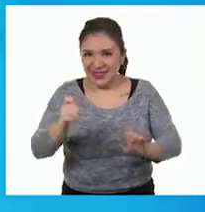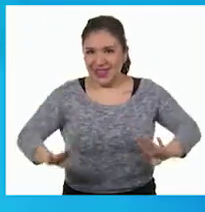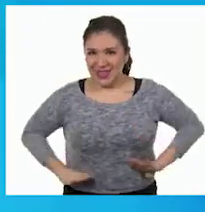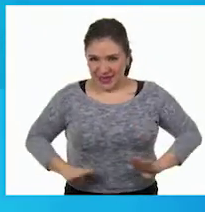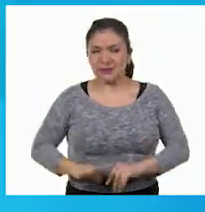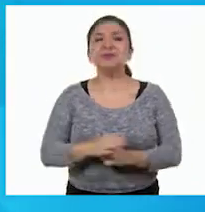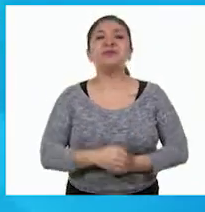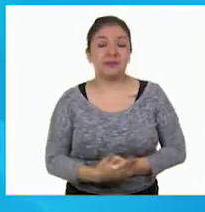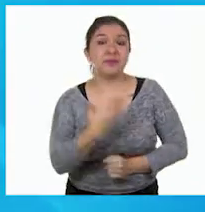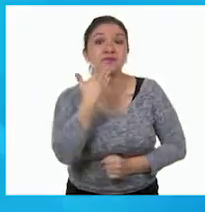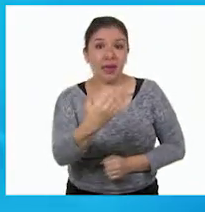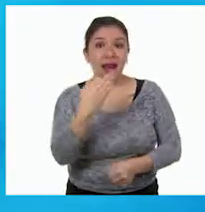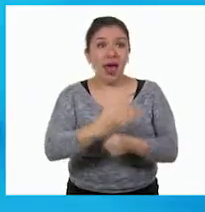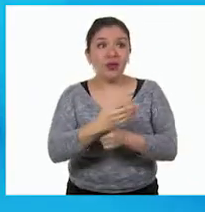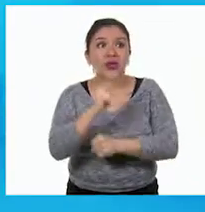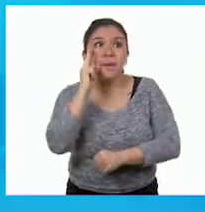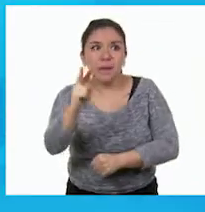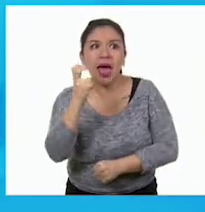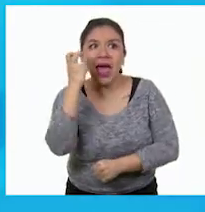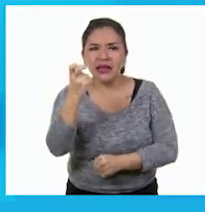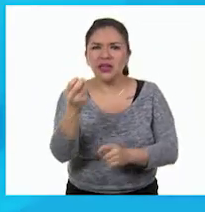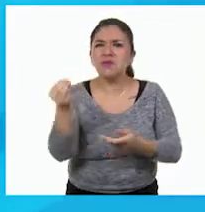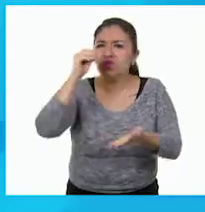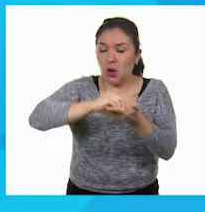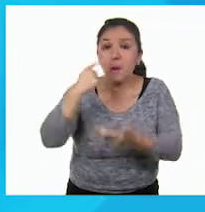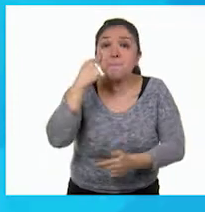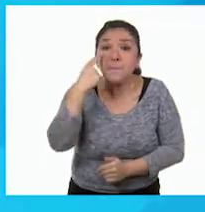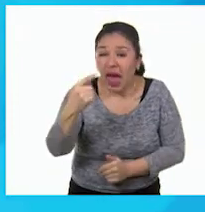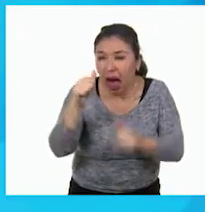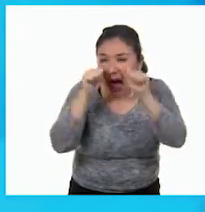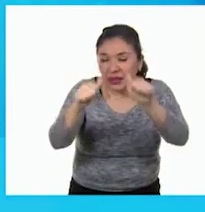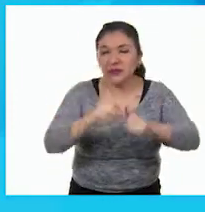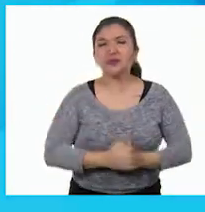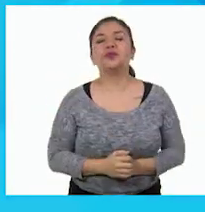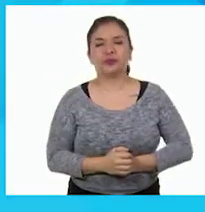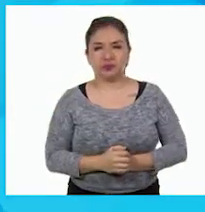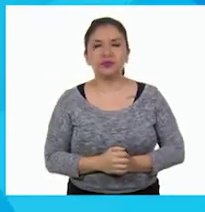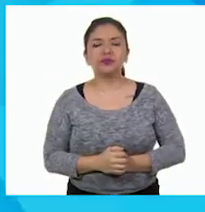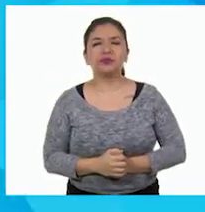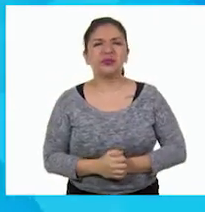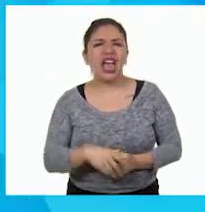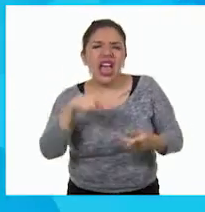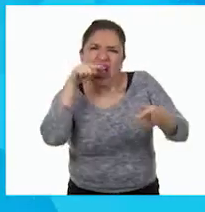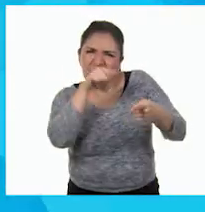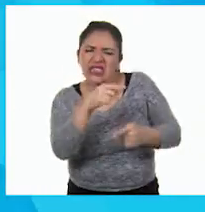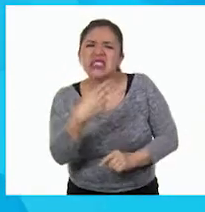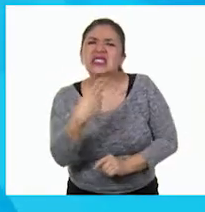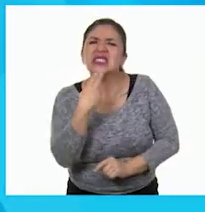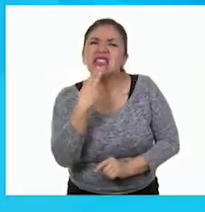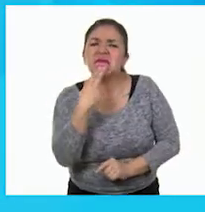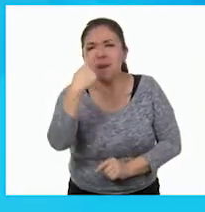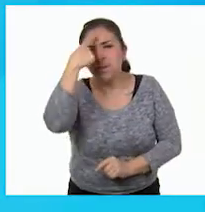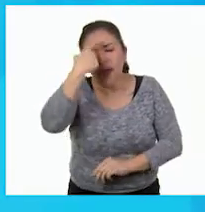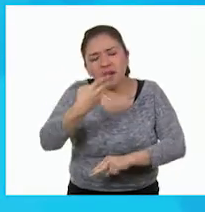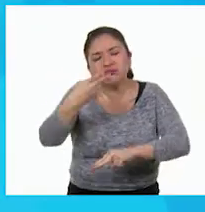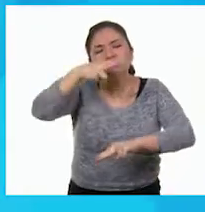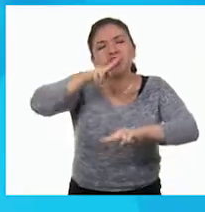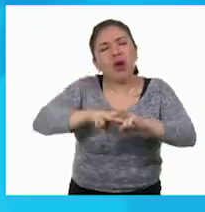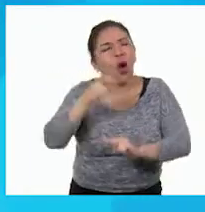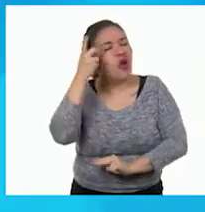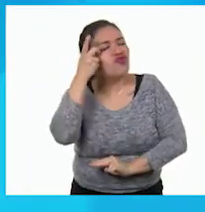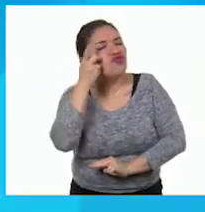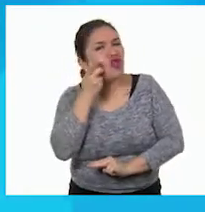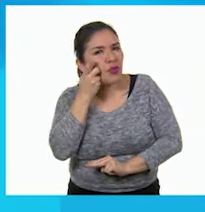palabras que están ahí el ejercicio. Dice, fíjate. Sí. Sirve para dormir. Ajá.